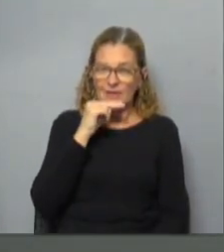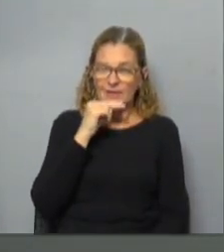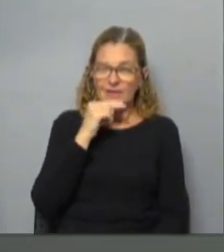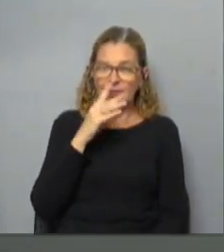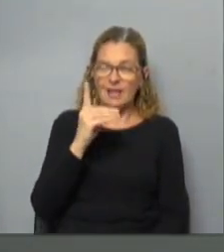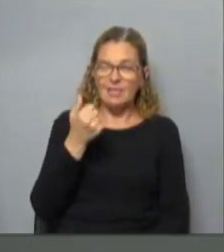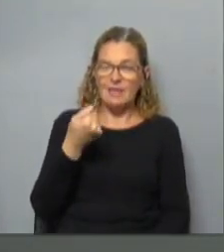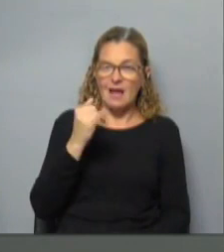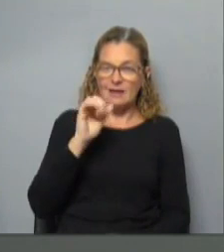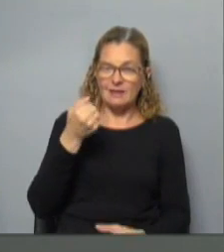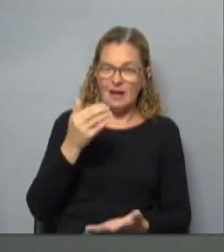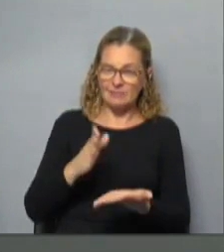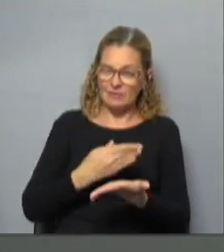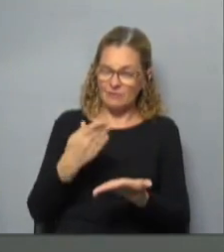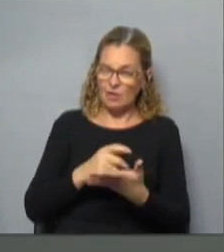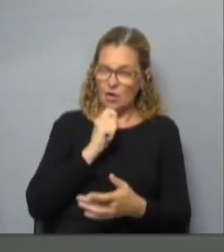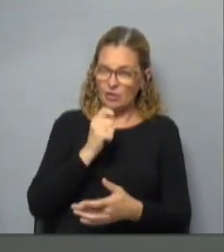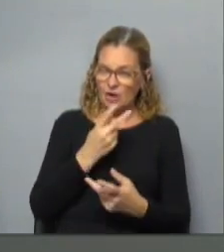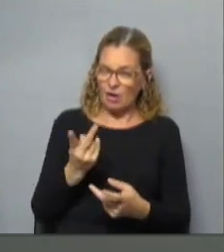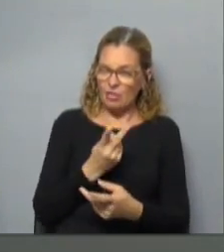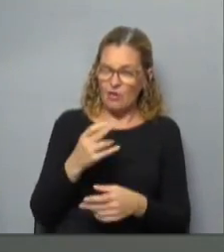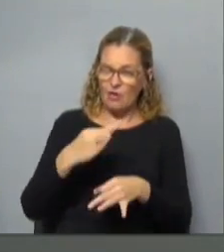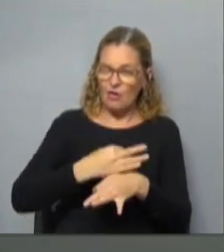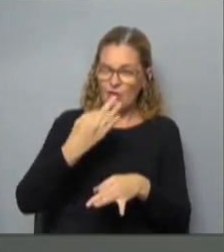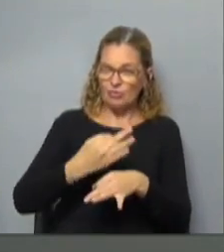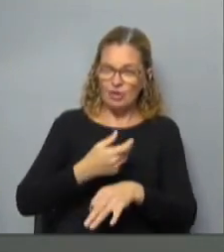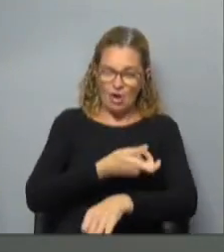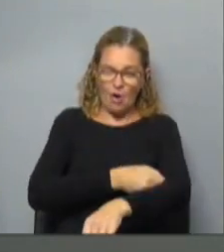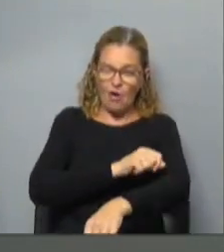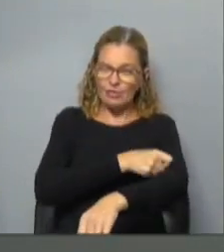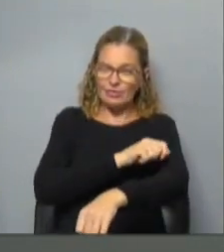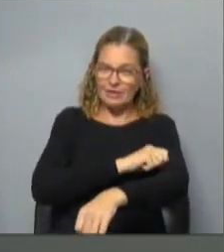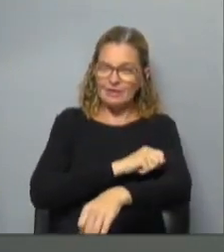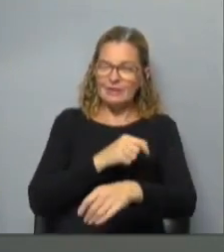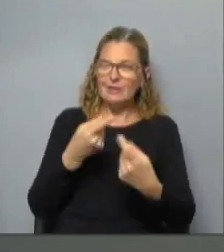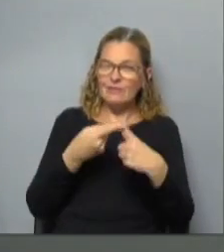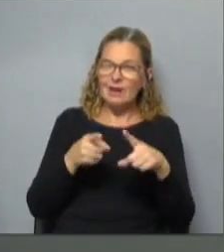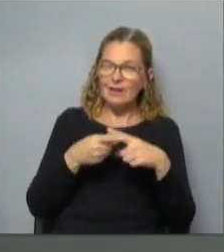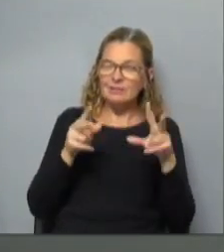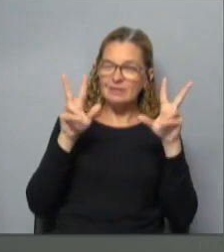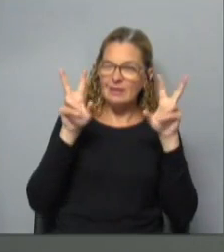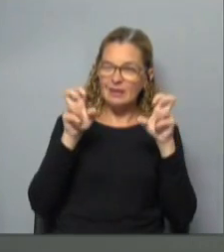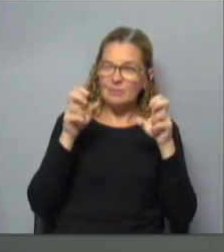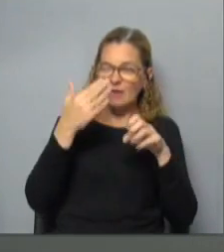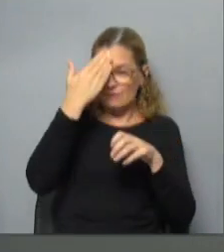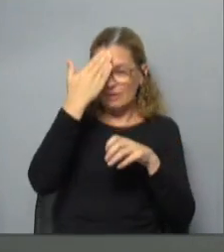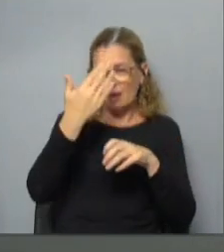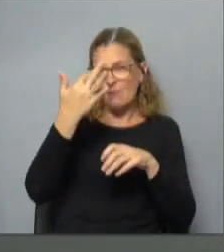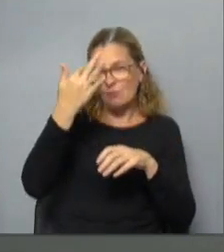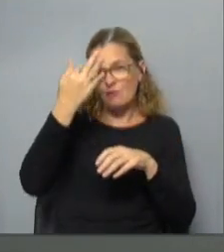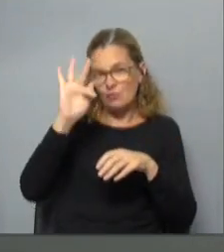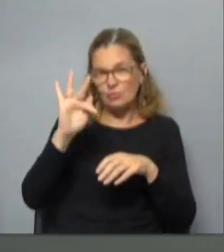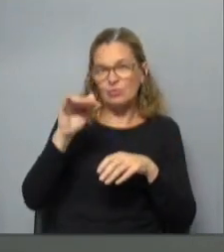diaria entrevistó a carolina cossé y yamandú orsi en donde abordaron diferentes temas de la interna y futuro del frente amplio el referéndum